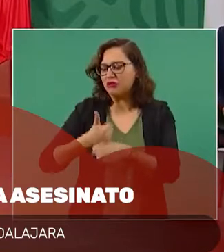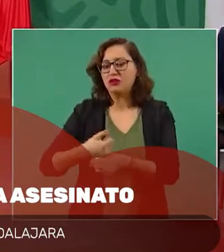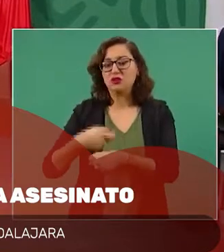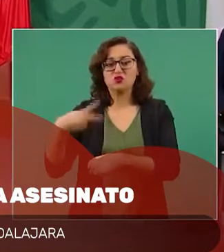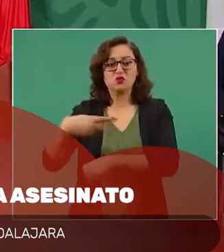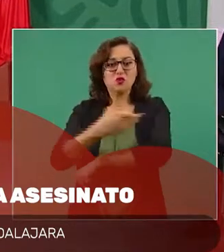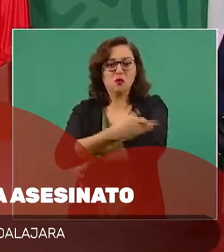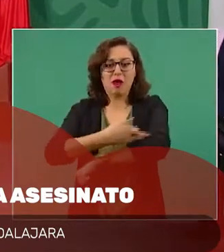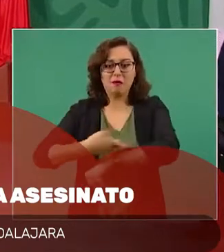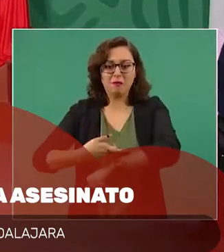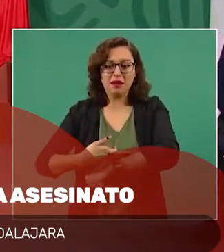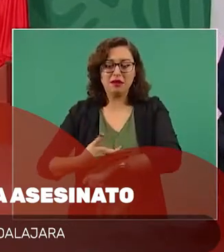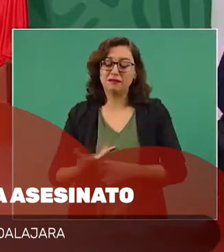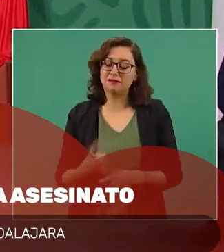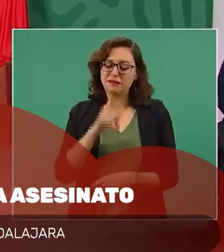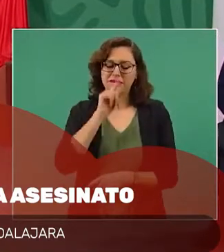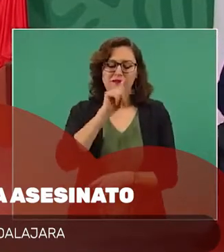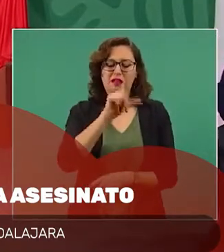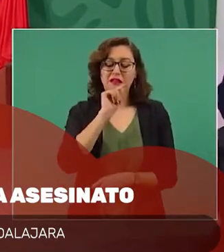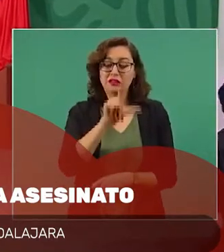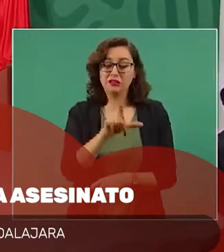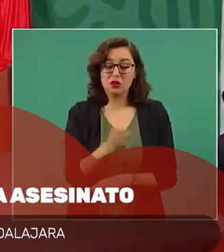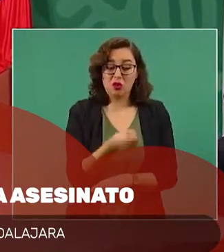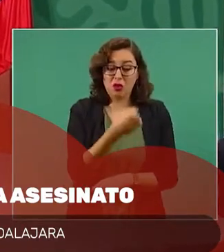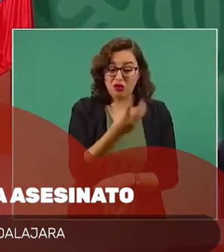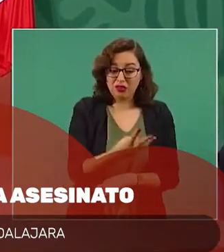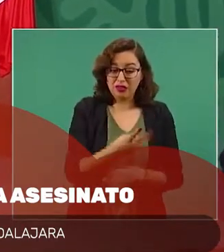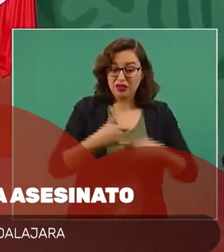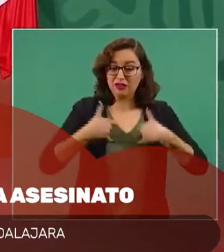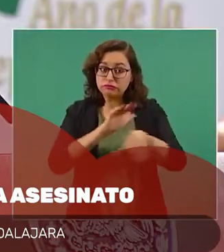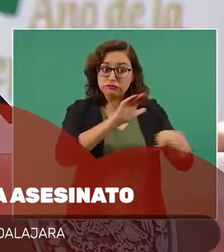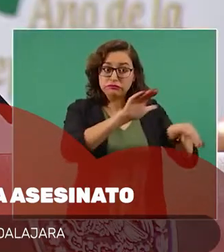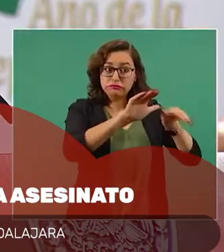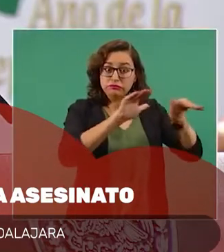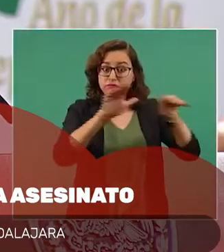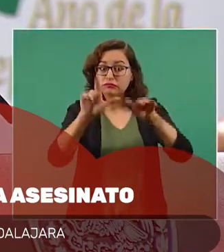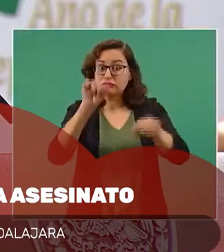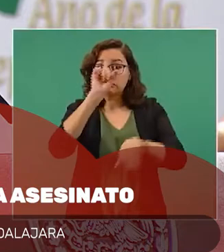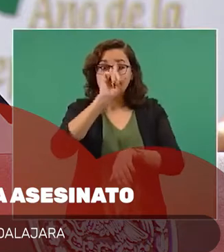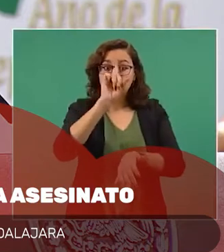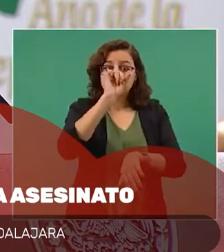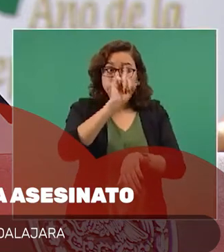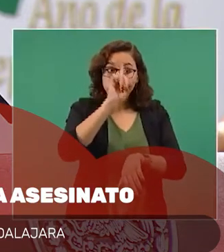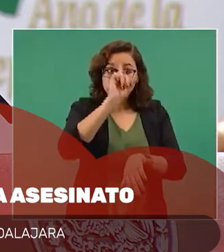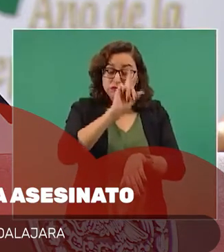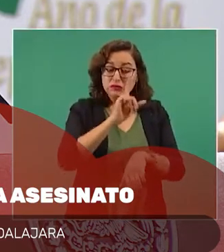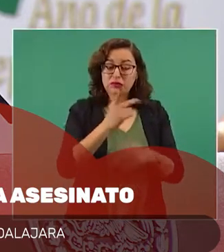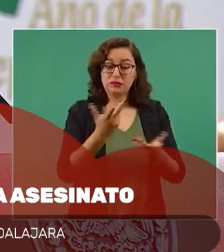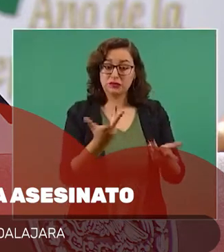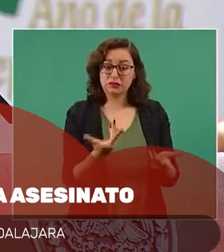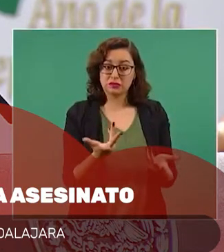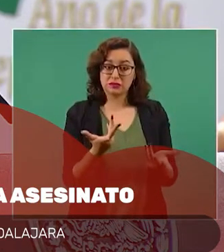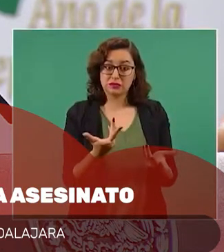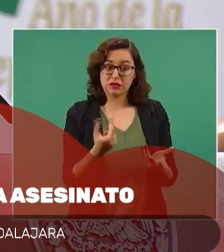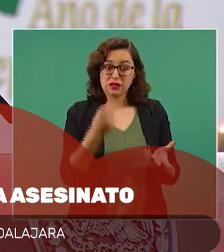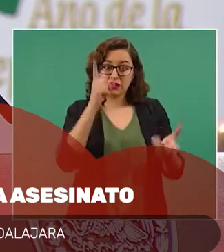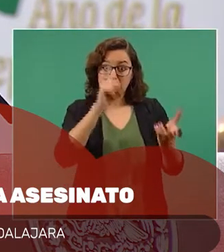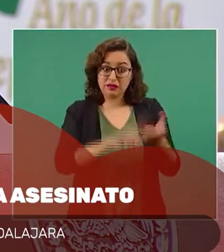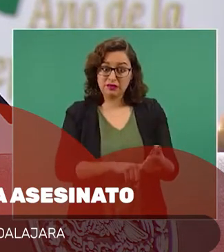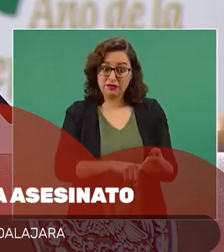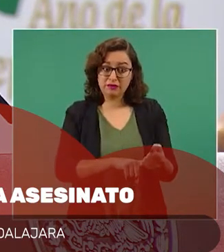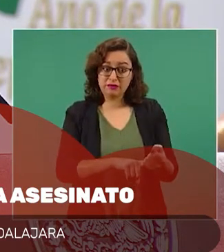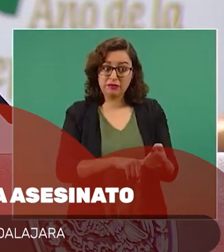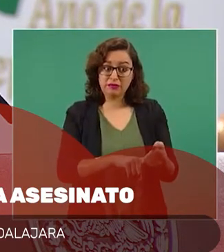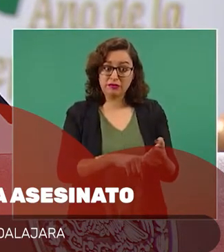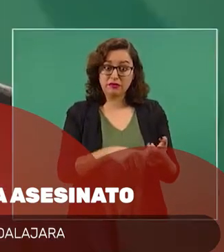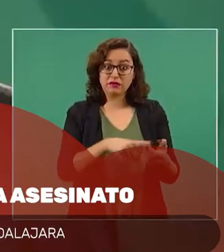gobierno estatal en el combate a la delincuencia otorgando más elementos de la Guardia Nacional. Es muy lamentable, todo lo que es la violencia lo reprobamos, no lo deseamos,